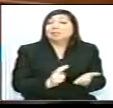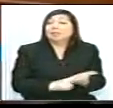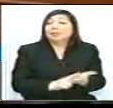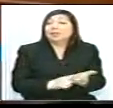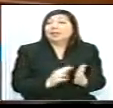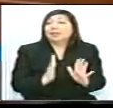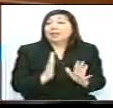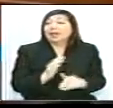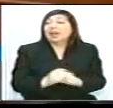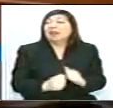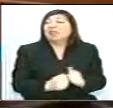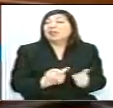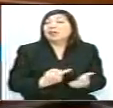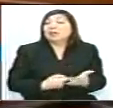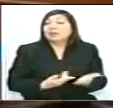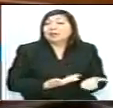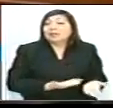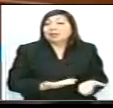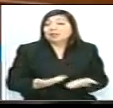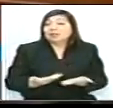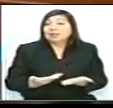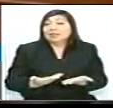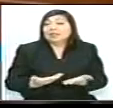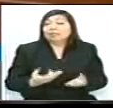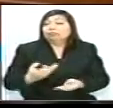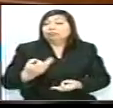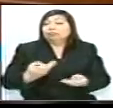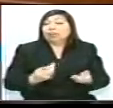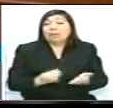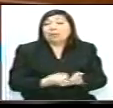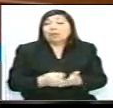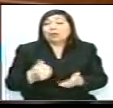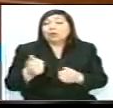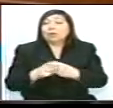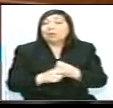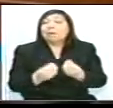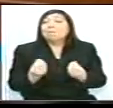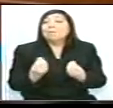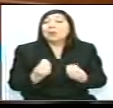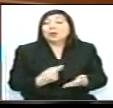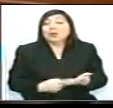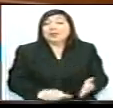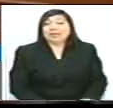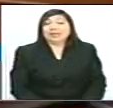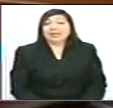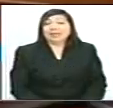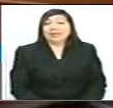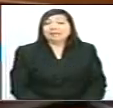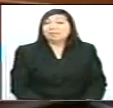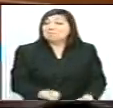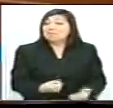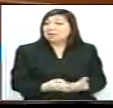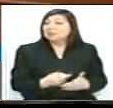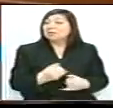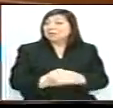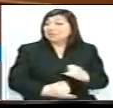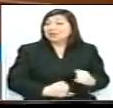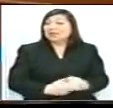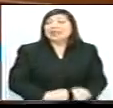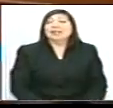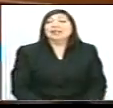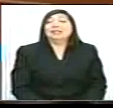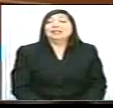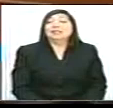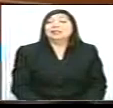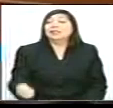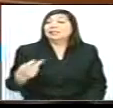años, que es llevar la contabilidad en moneda extranjera porque operan, ¿no es cierto?, con precios internacionales, y